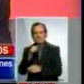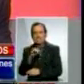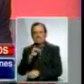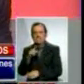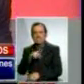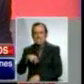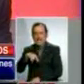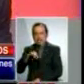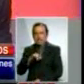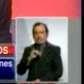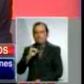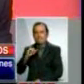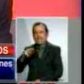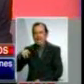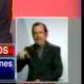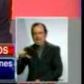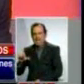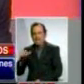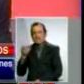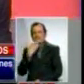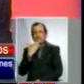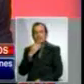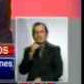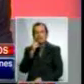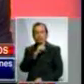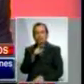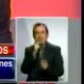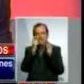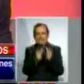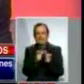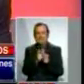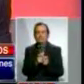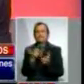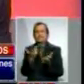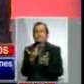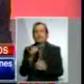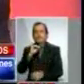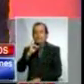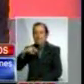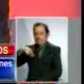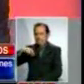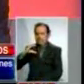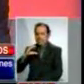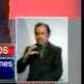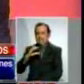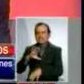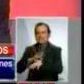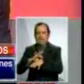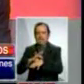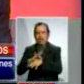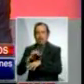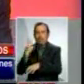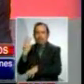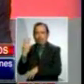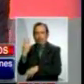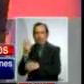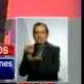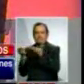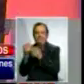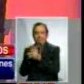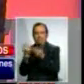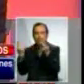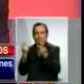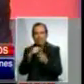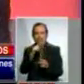abre al ine la superintendencia de salud y crearon el ipc de la salud entonces pusieron a los servicios públicos a trabajar para permitir